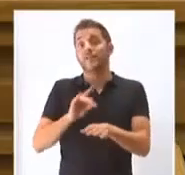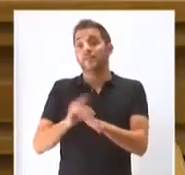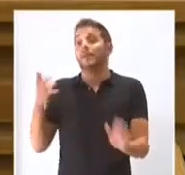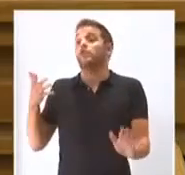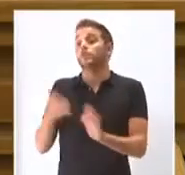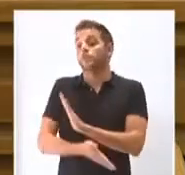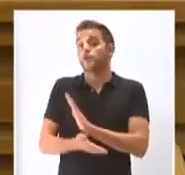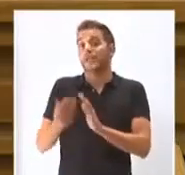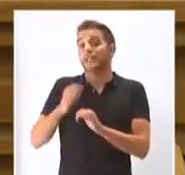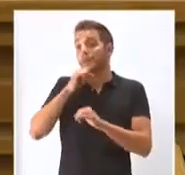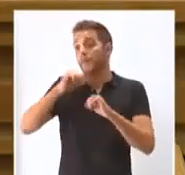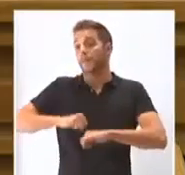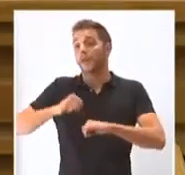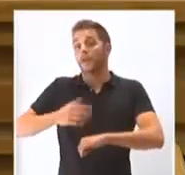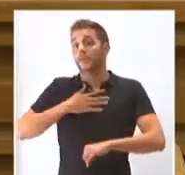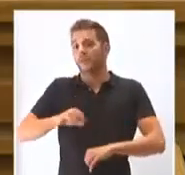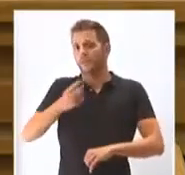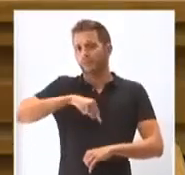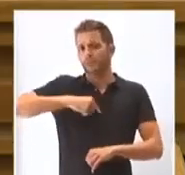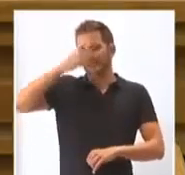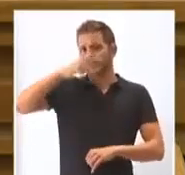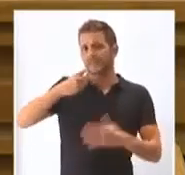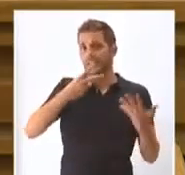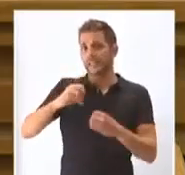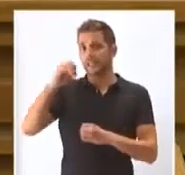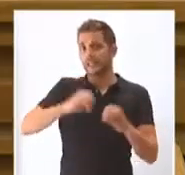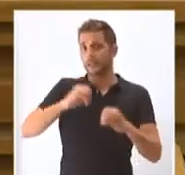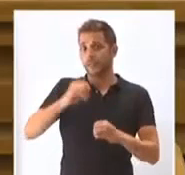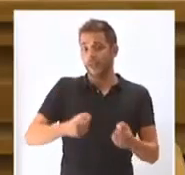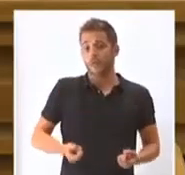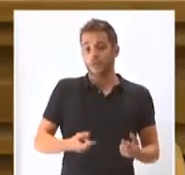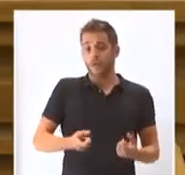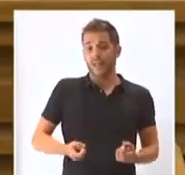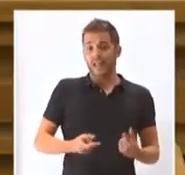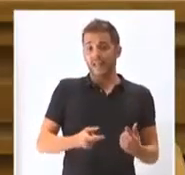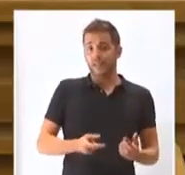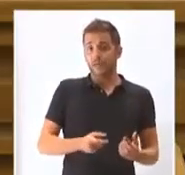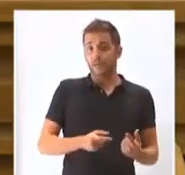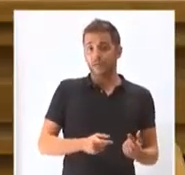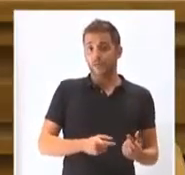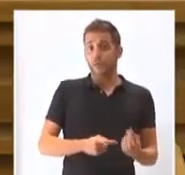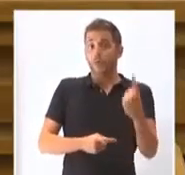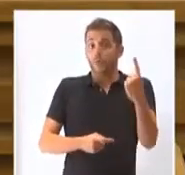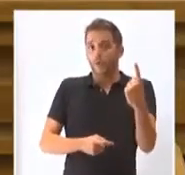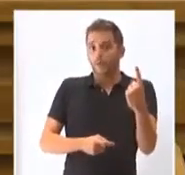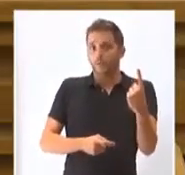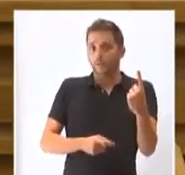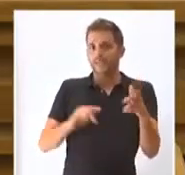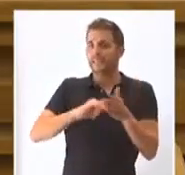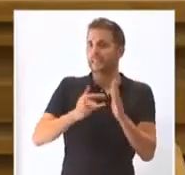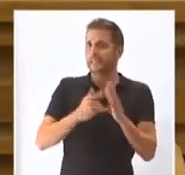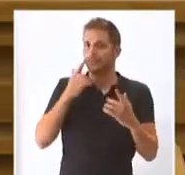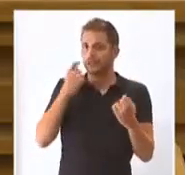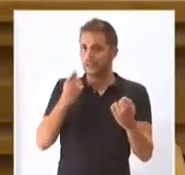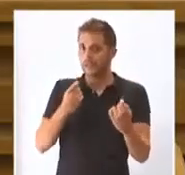momento de su vida ya saben que el 70 por ciento del gasto que una persona le supone al sistema sanitario a lo